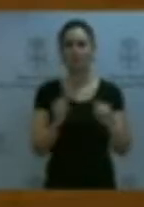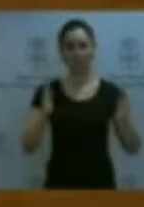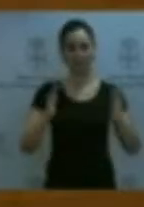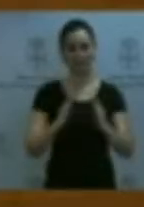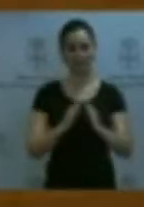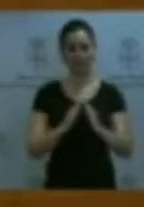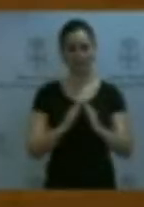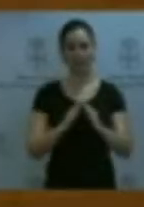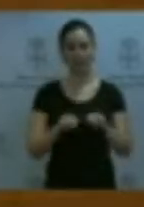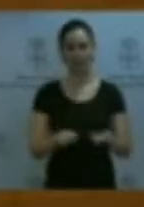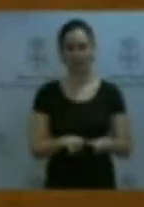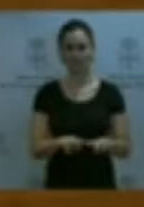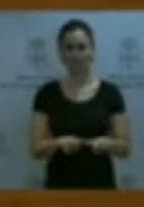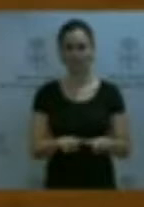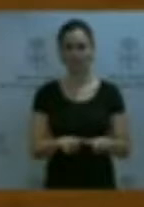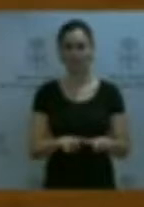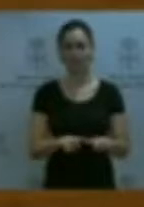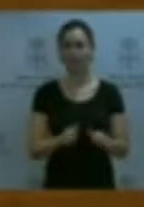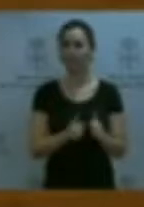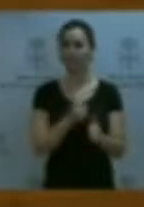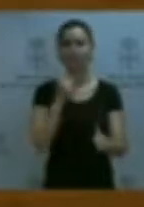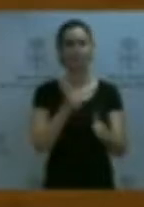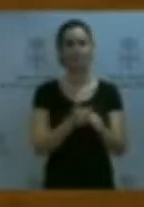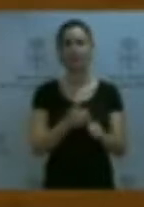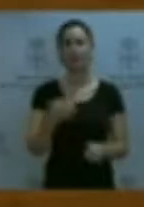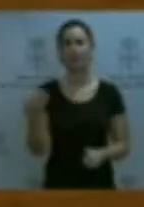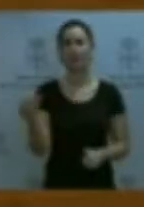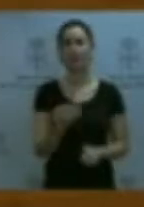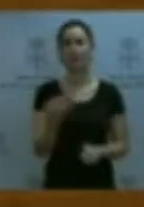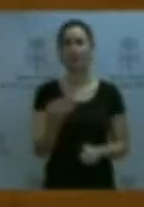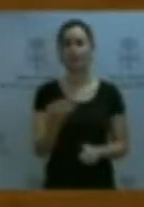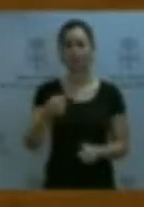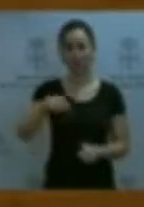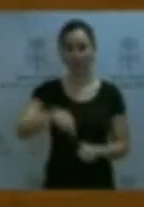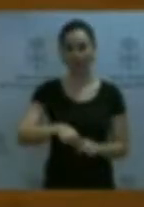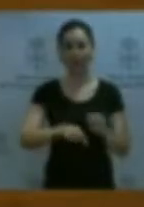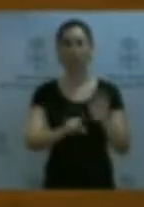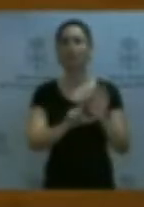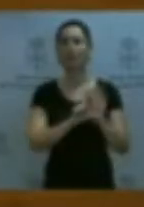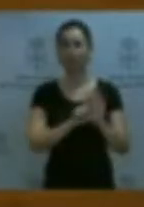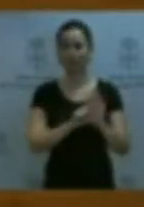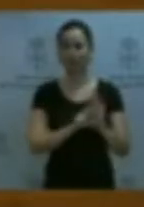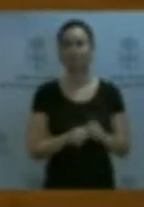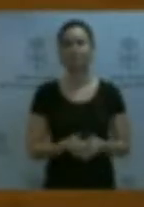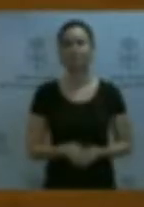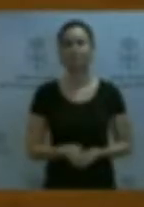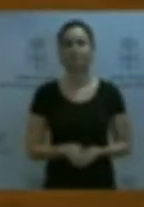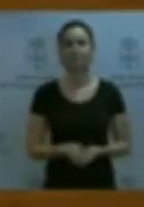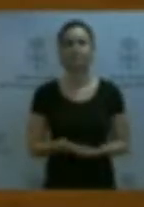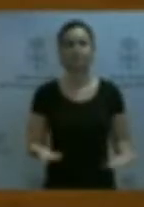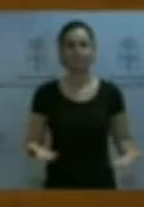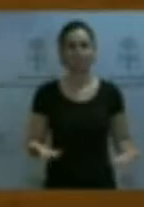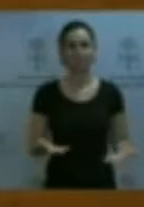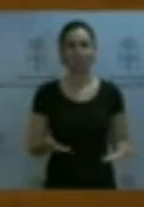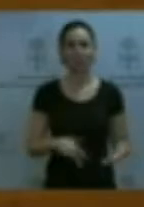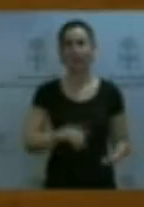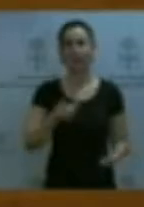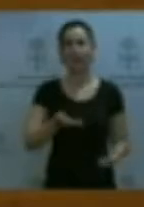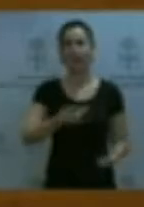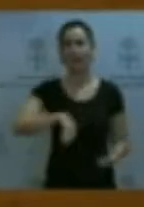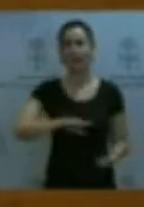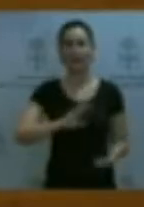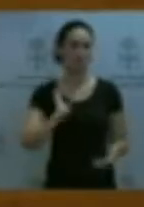en la legislación autonómica asturiana. Naturalmente, ¿se puede generalizar? No se puede generalizar. ¿Hay supuestos en